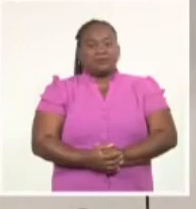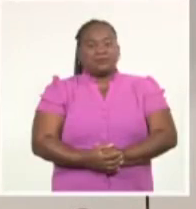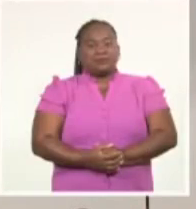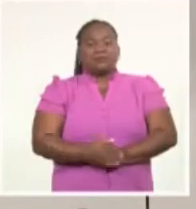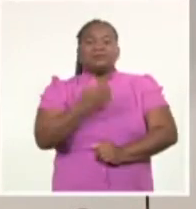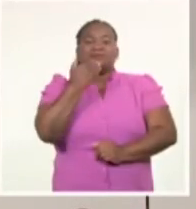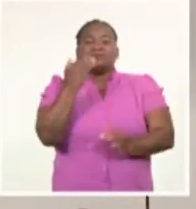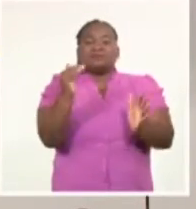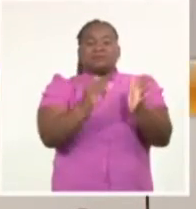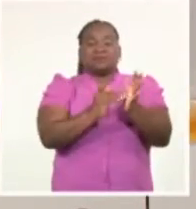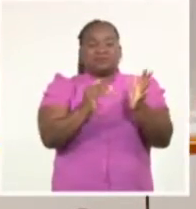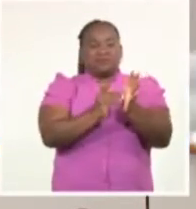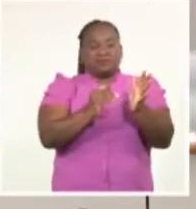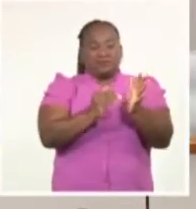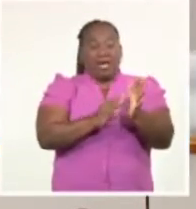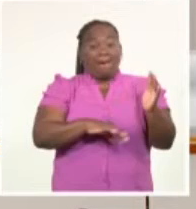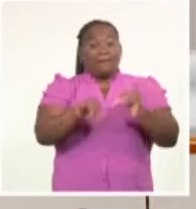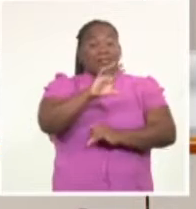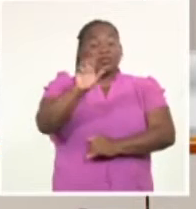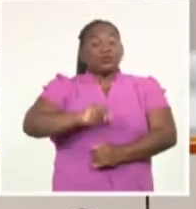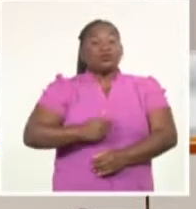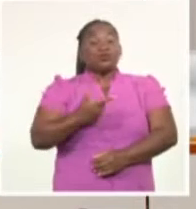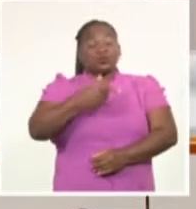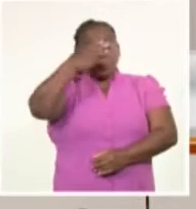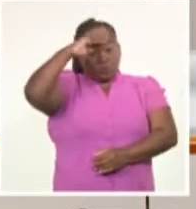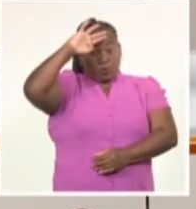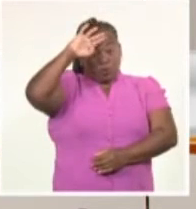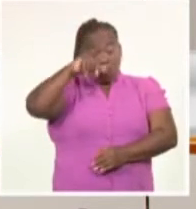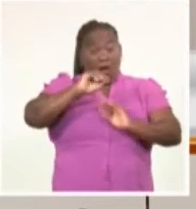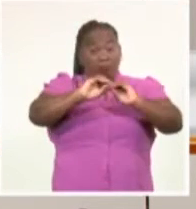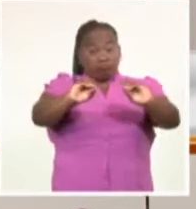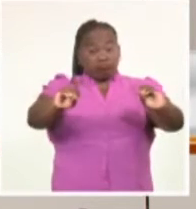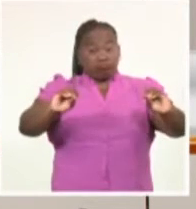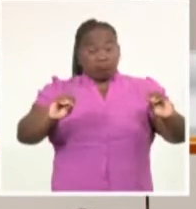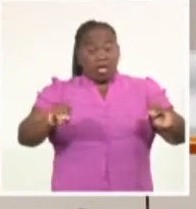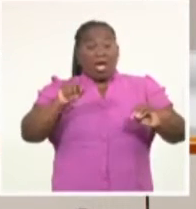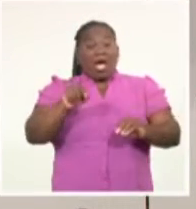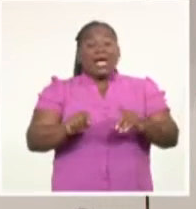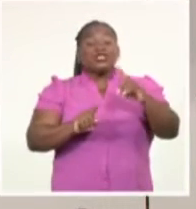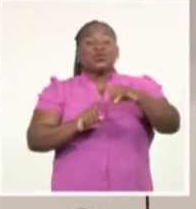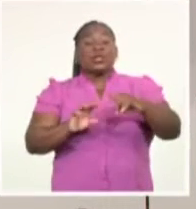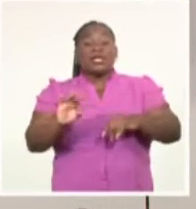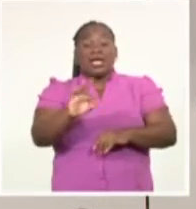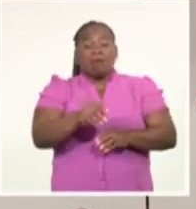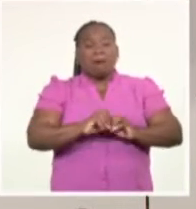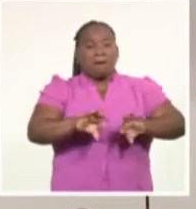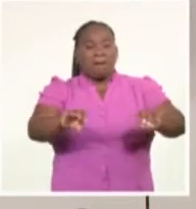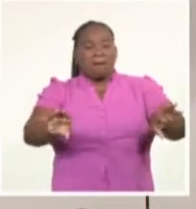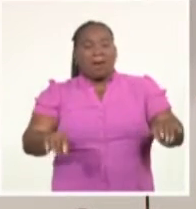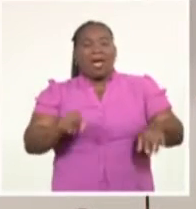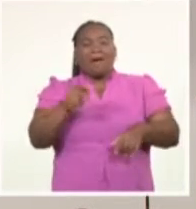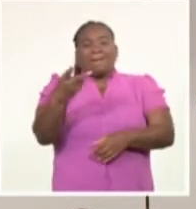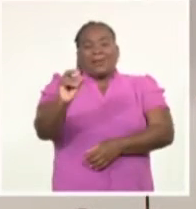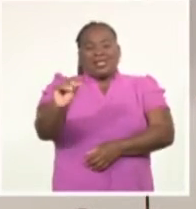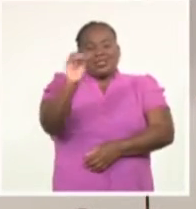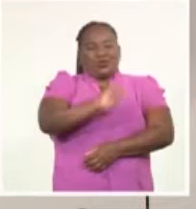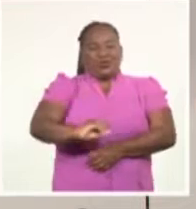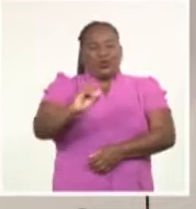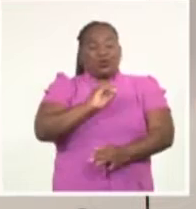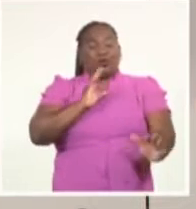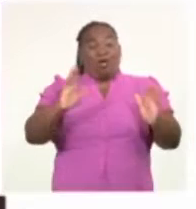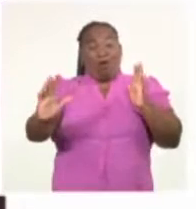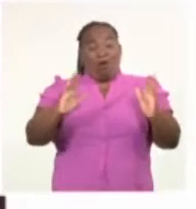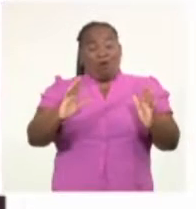Muy buenas tardes. El Ministerio de Cultura de Cuba convocó a un tuitazo para este 20 de octubre en homenaje a la Jornada de la